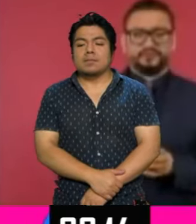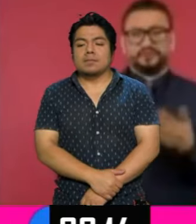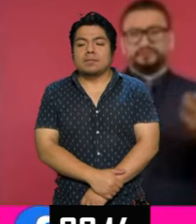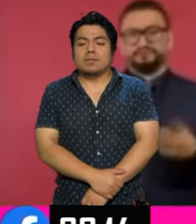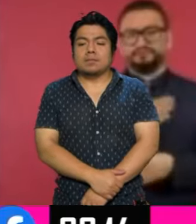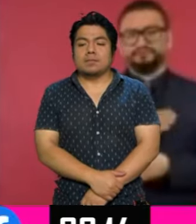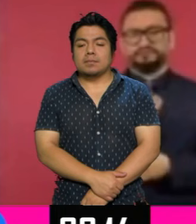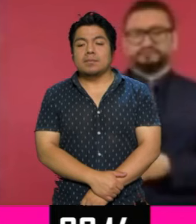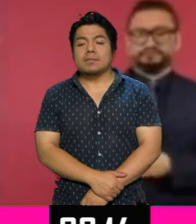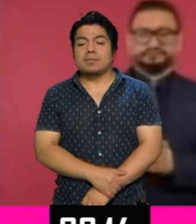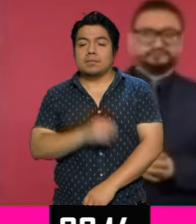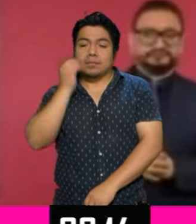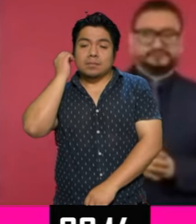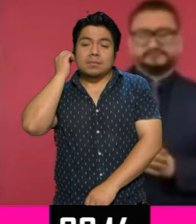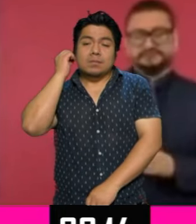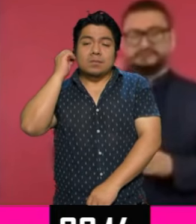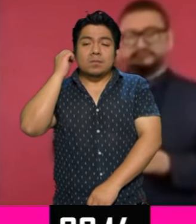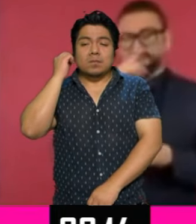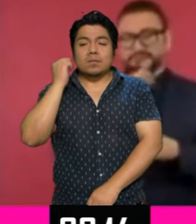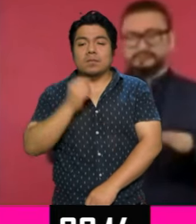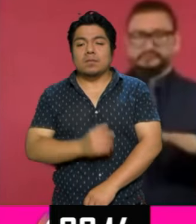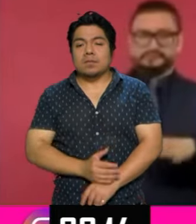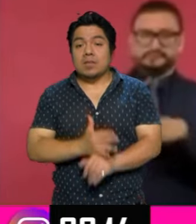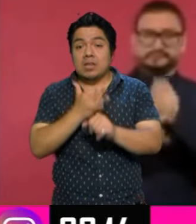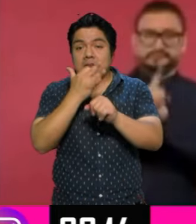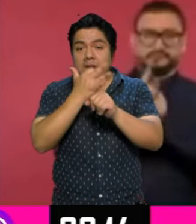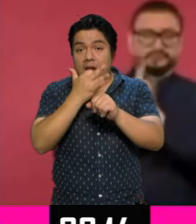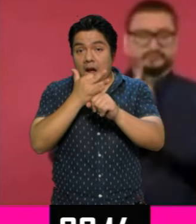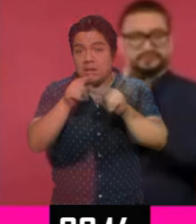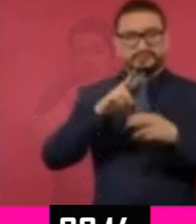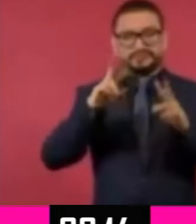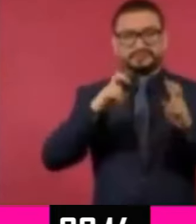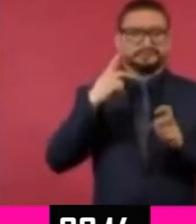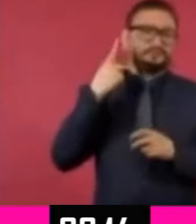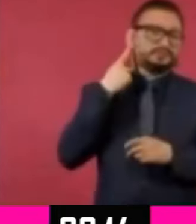mucha inestabilidad política,